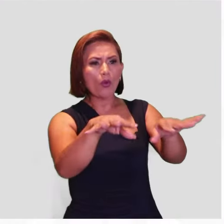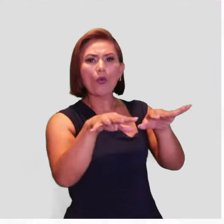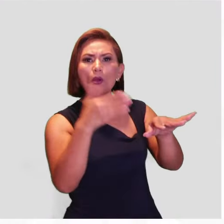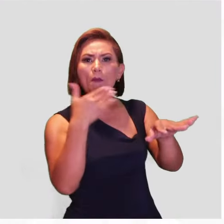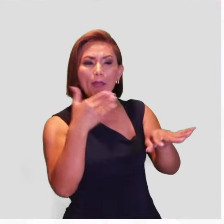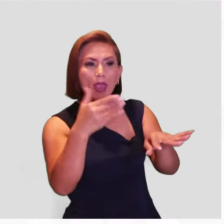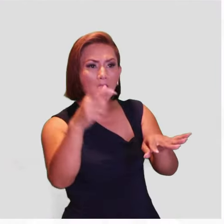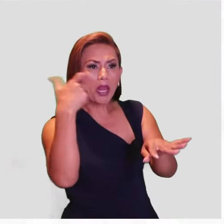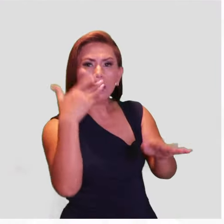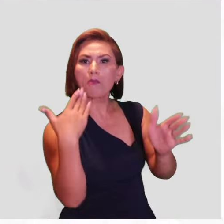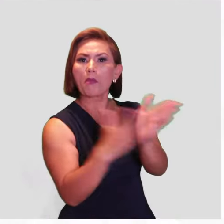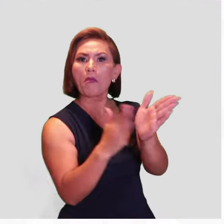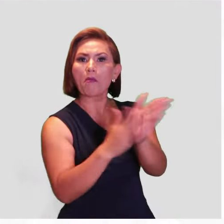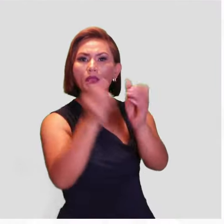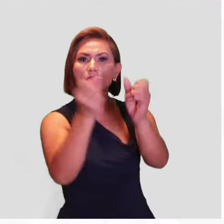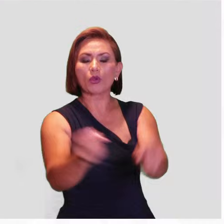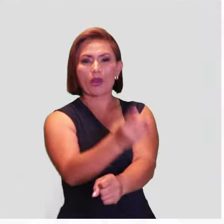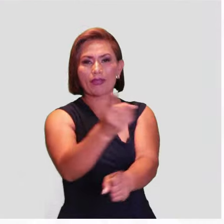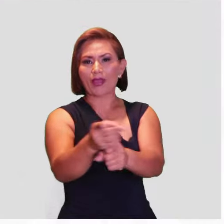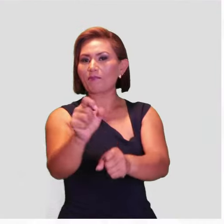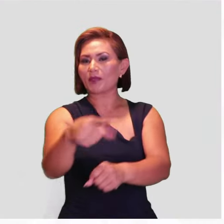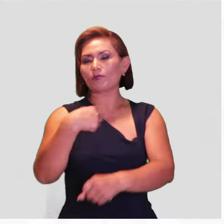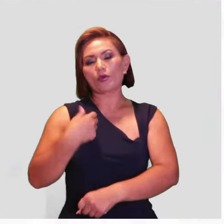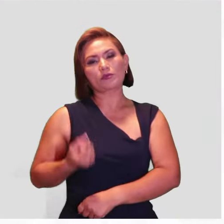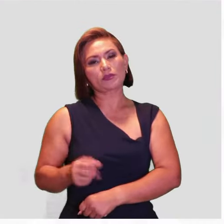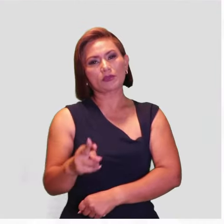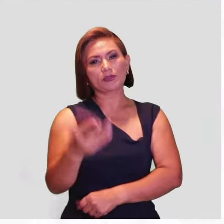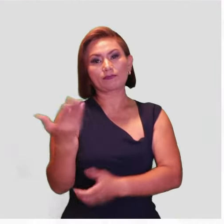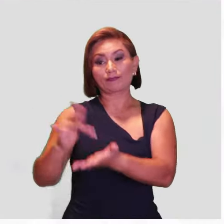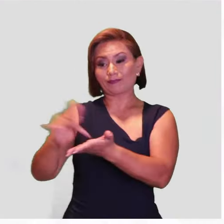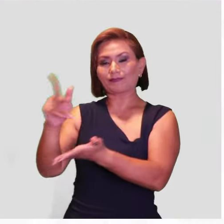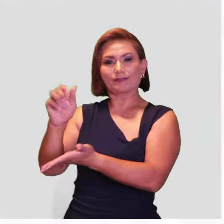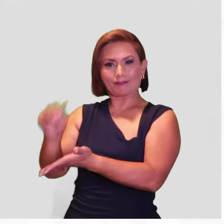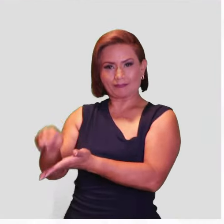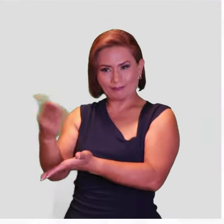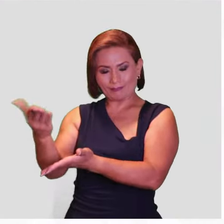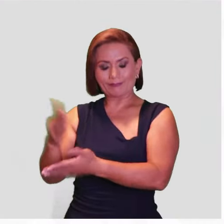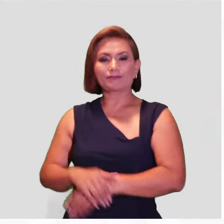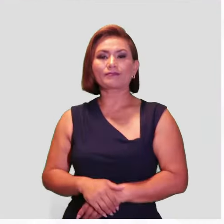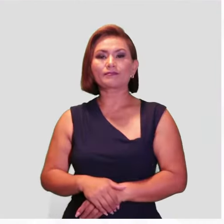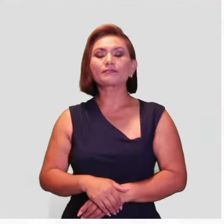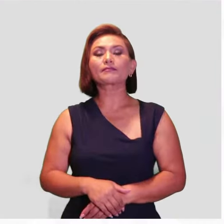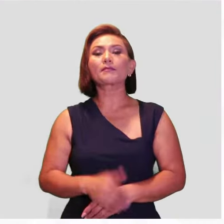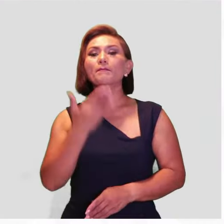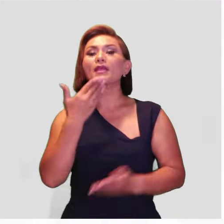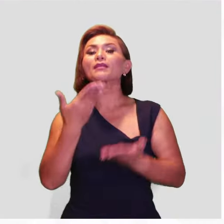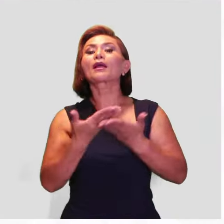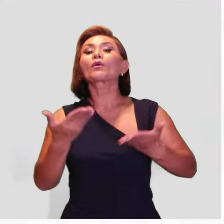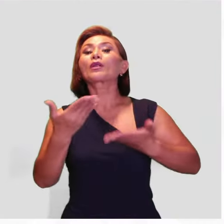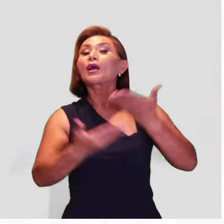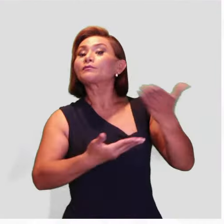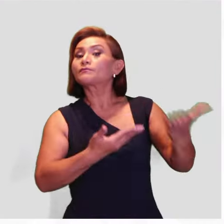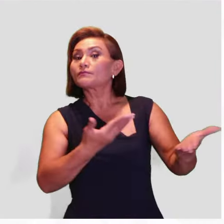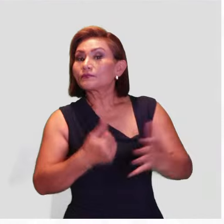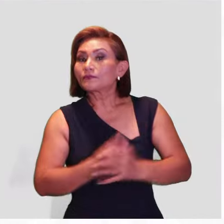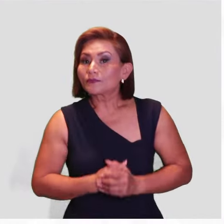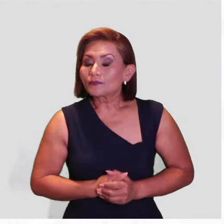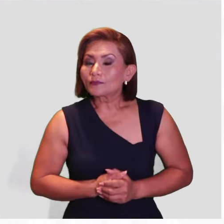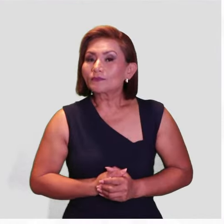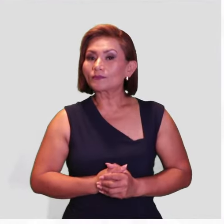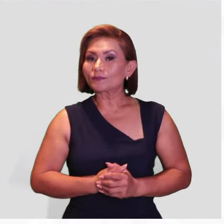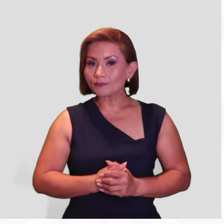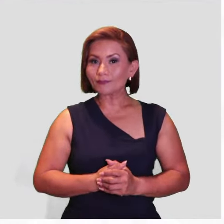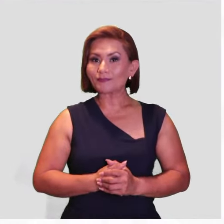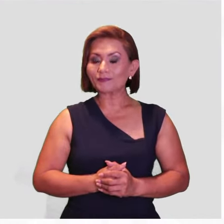Gracias, candidato Roberto Cabrera, por el Partido Acción Nacional. Y continuamos con el uso de la voz, cedemos el uso de la